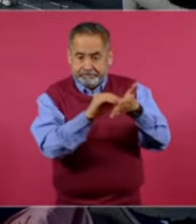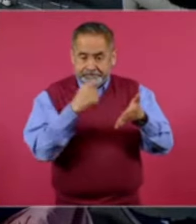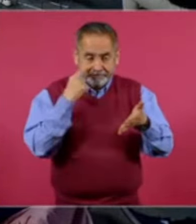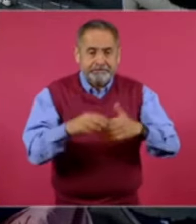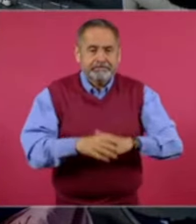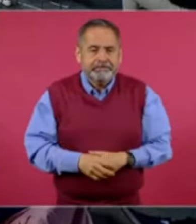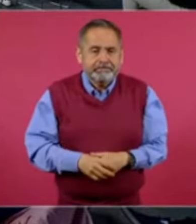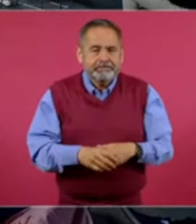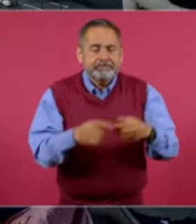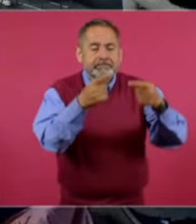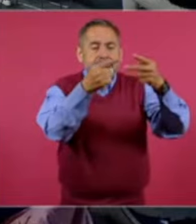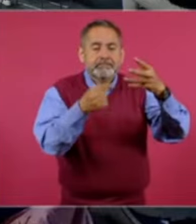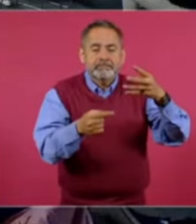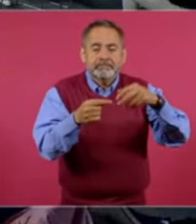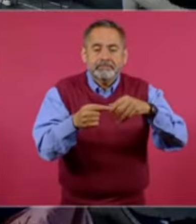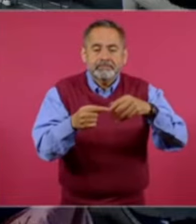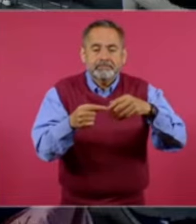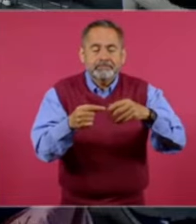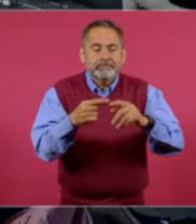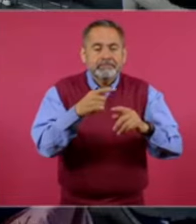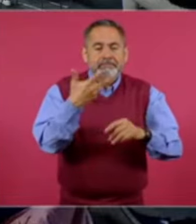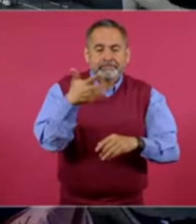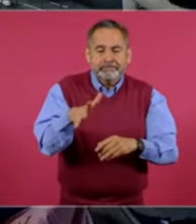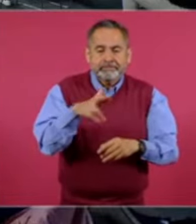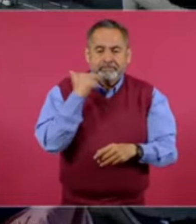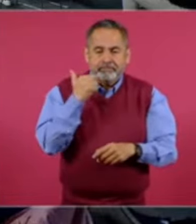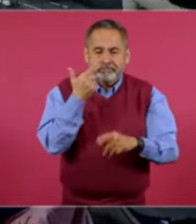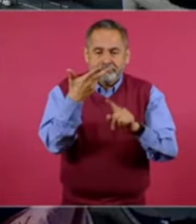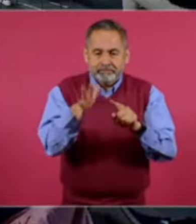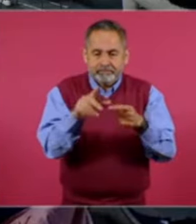la fracción 10 del artículo 89,